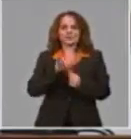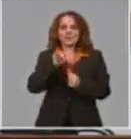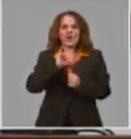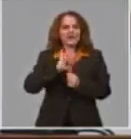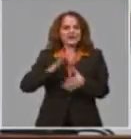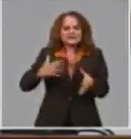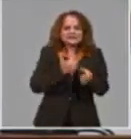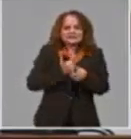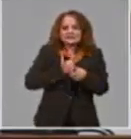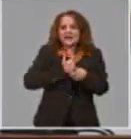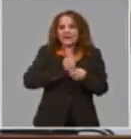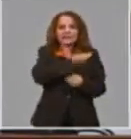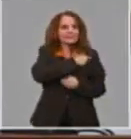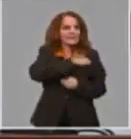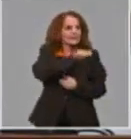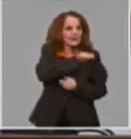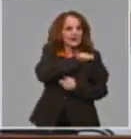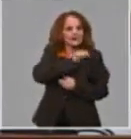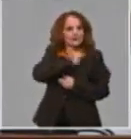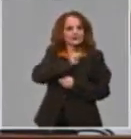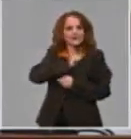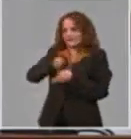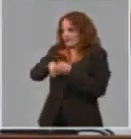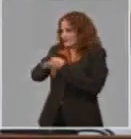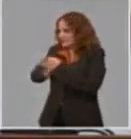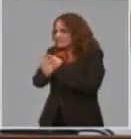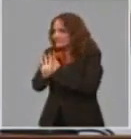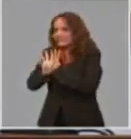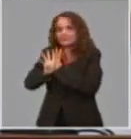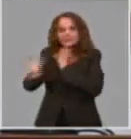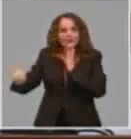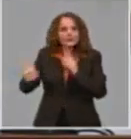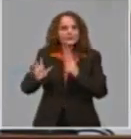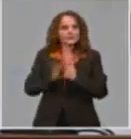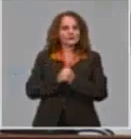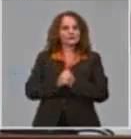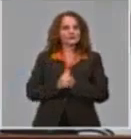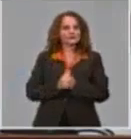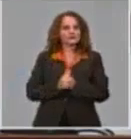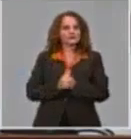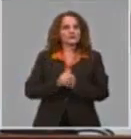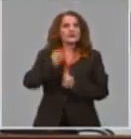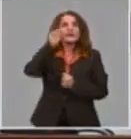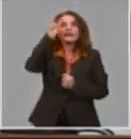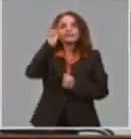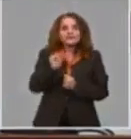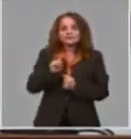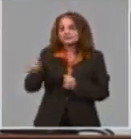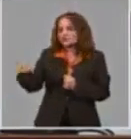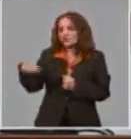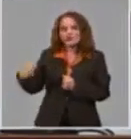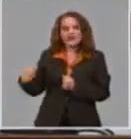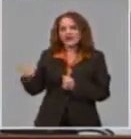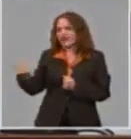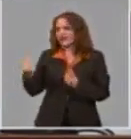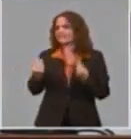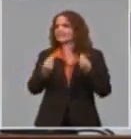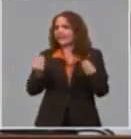a la mayoría honesta que cívicamente acude para resolver sus problemas, a los que favorecen indisciplina